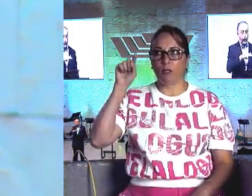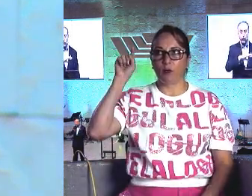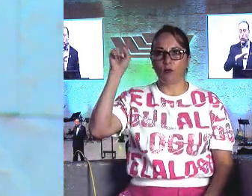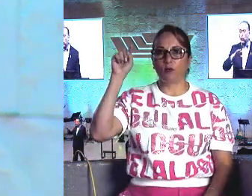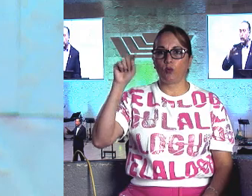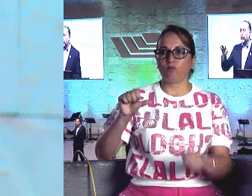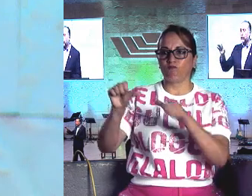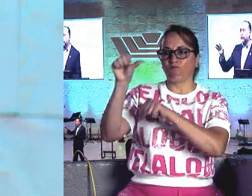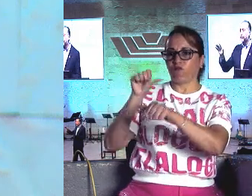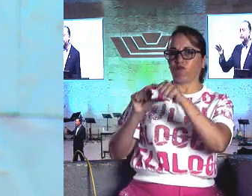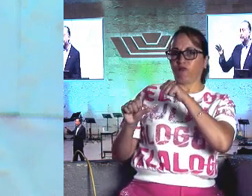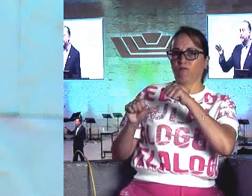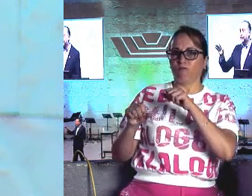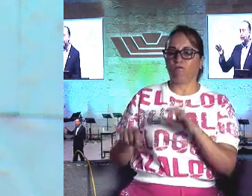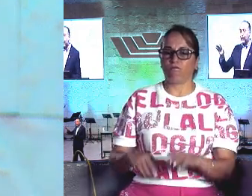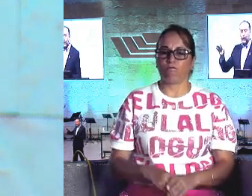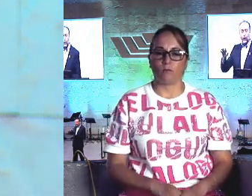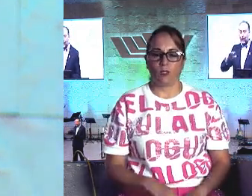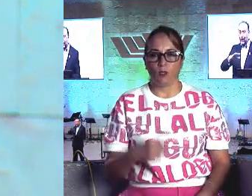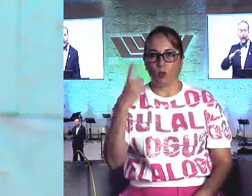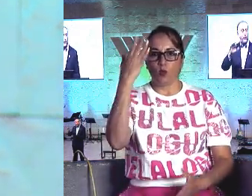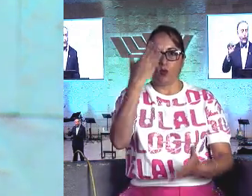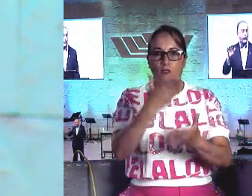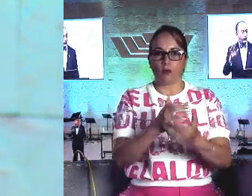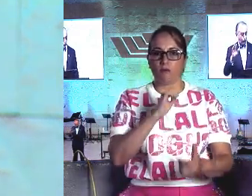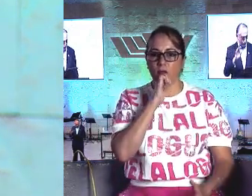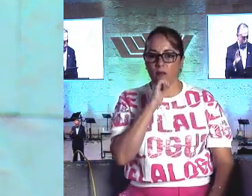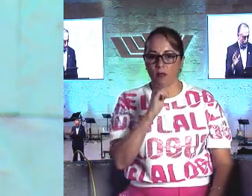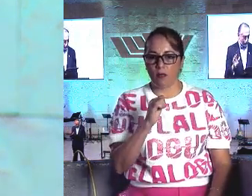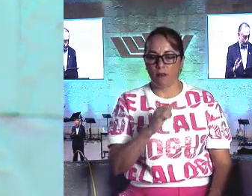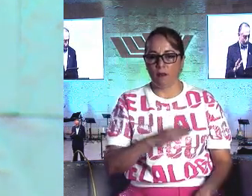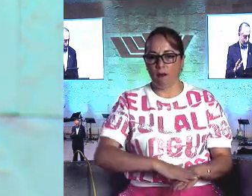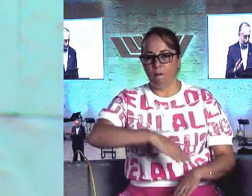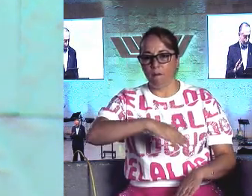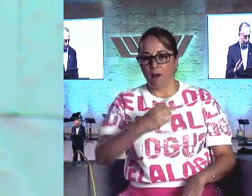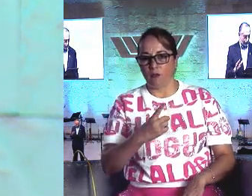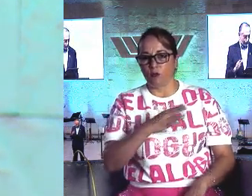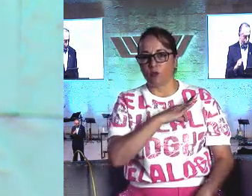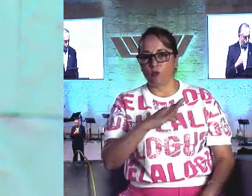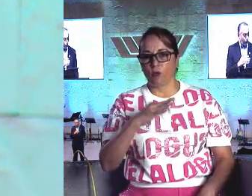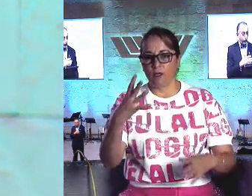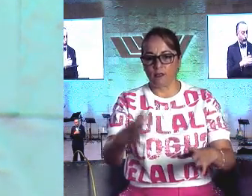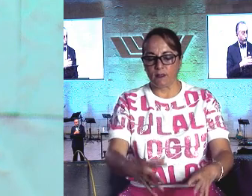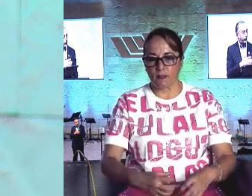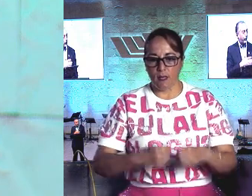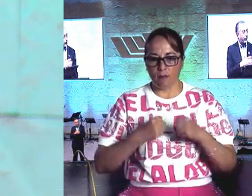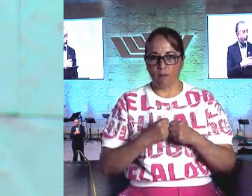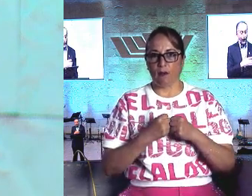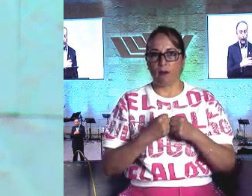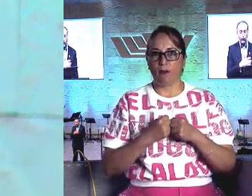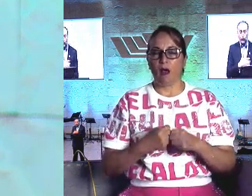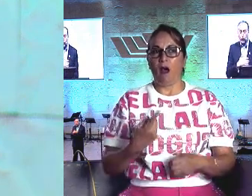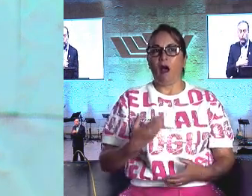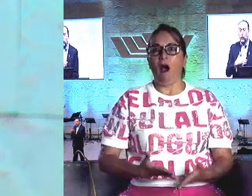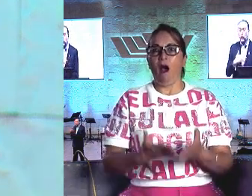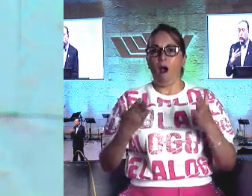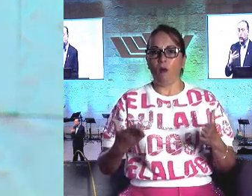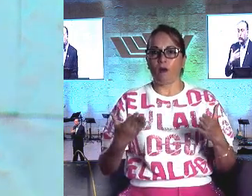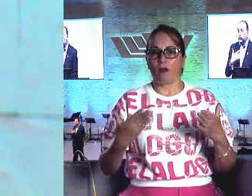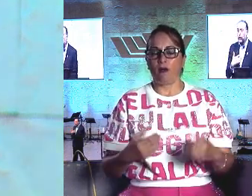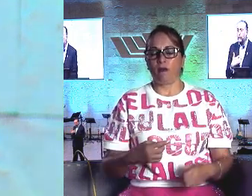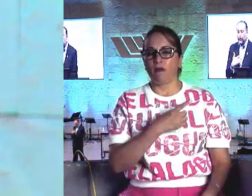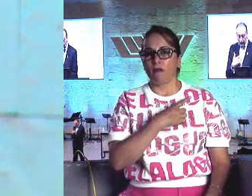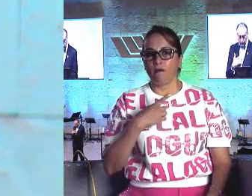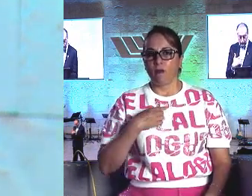Es lo único. Nada más nos va a salvar. Por eso tenemos que entender que la aflicción es producto